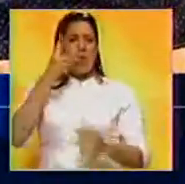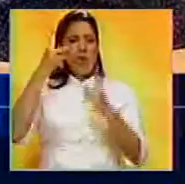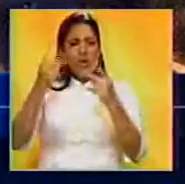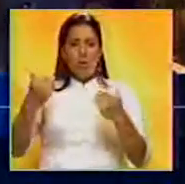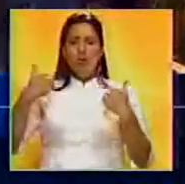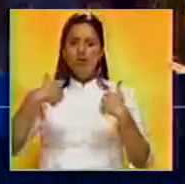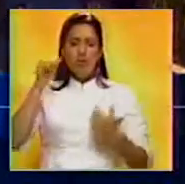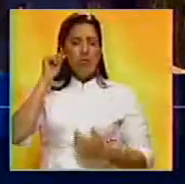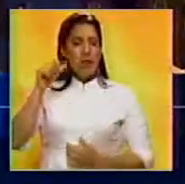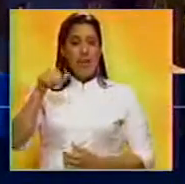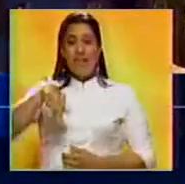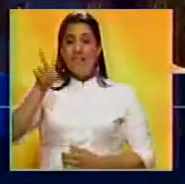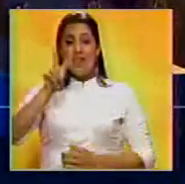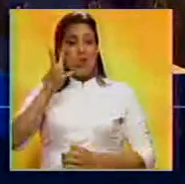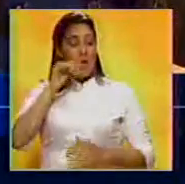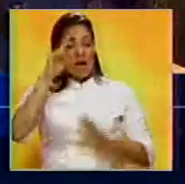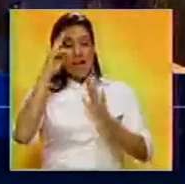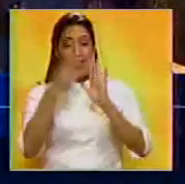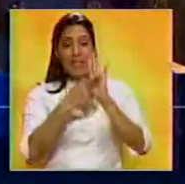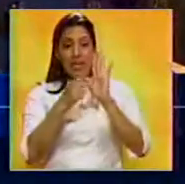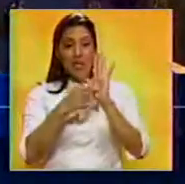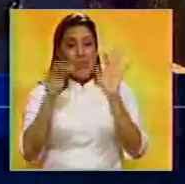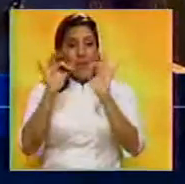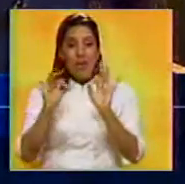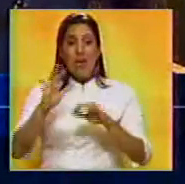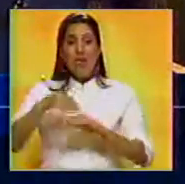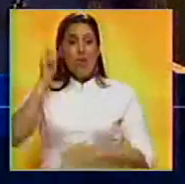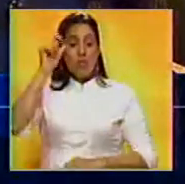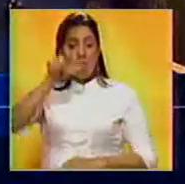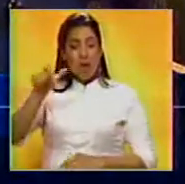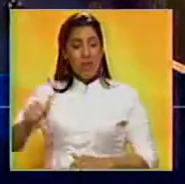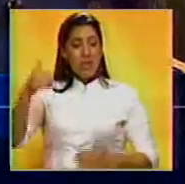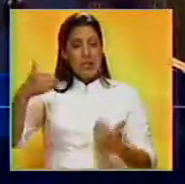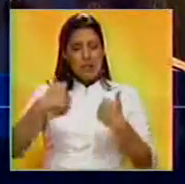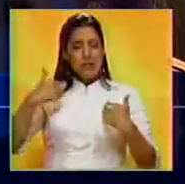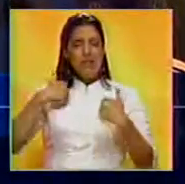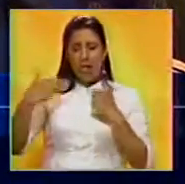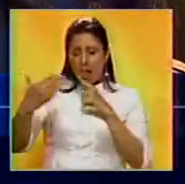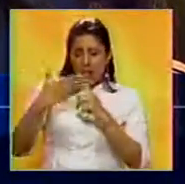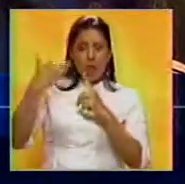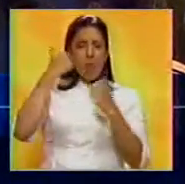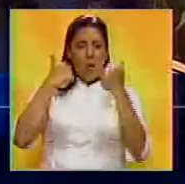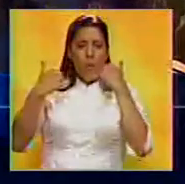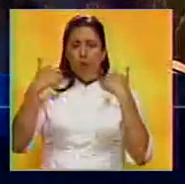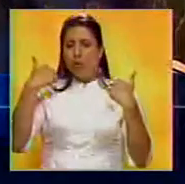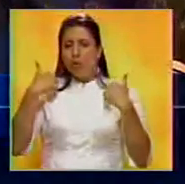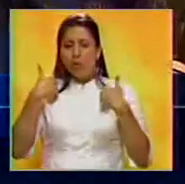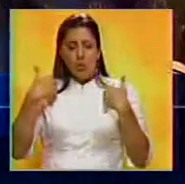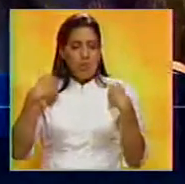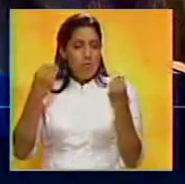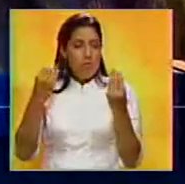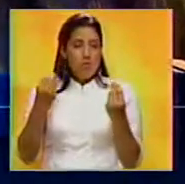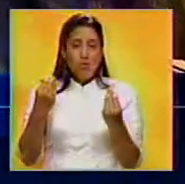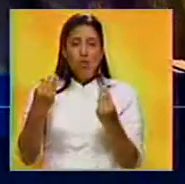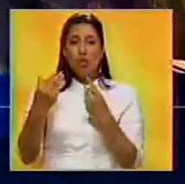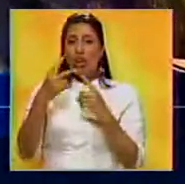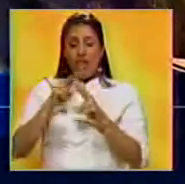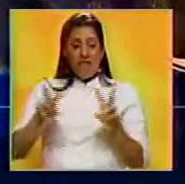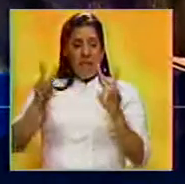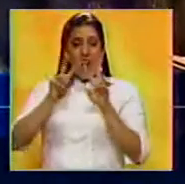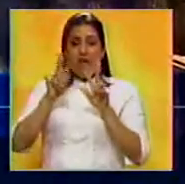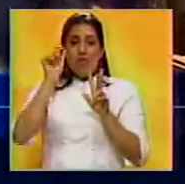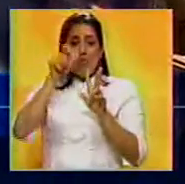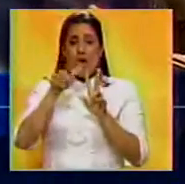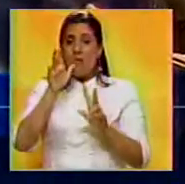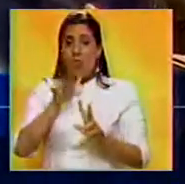medicinas. Esa ley no se cumple, y no se cumple sencillamente porque las mujeres hoy más que nunca estamos maltratadas, porque las mujeres hoy más que nunca no somos valoradas como